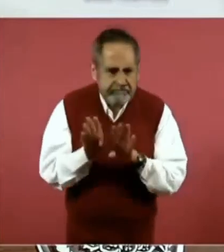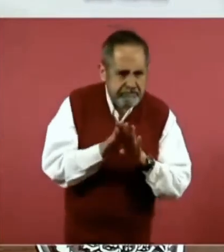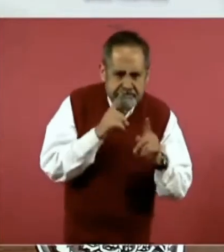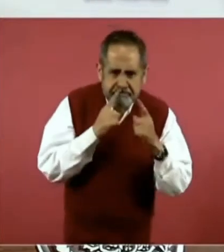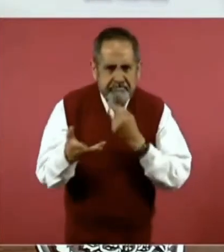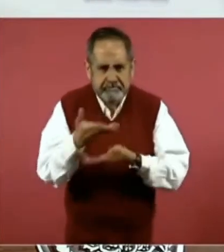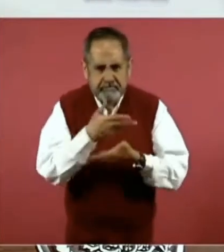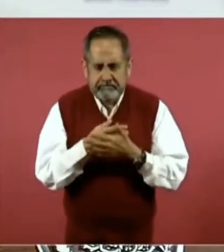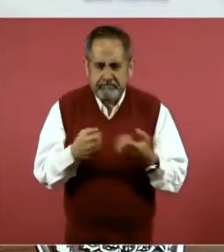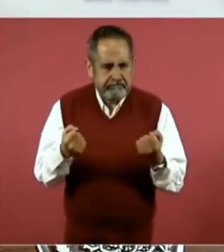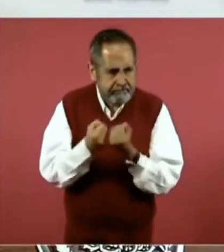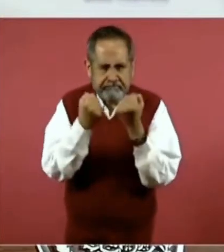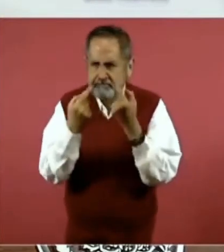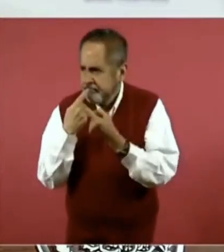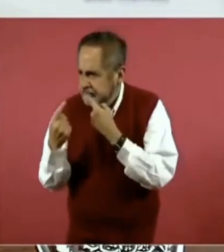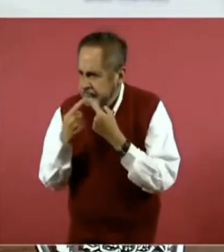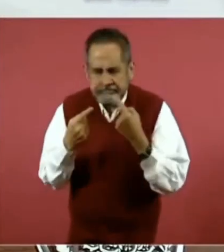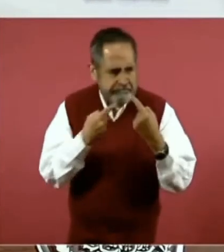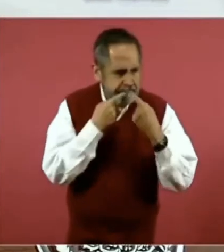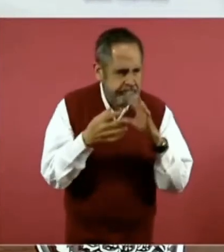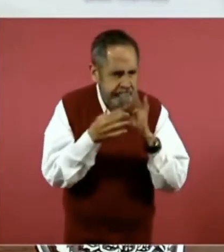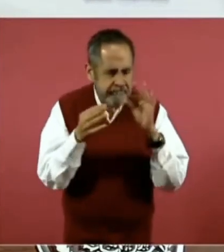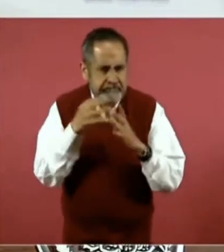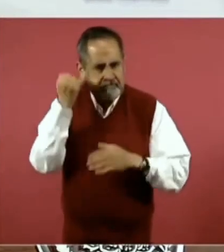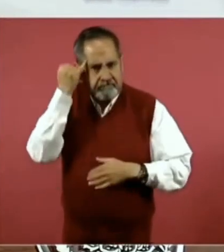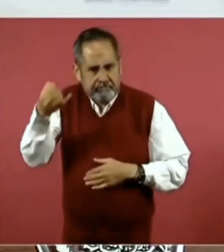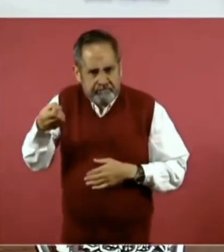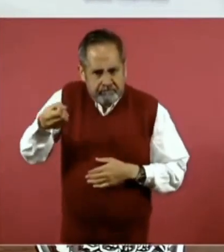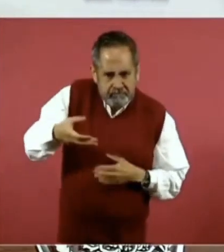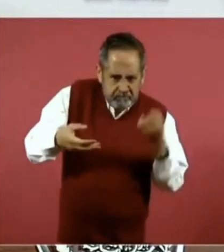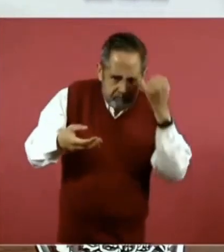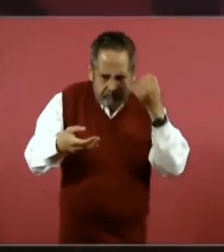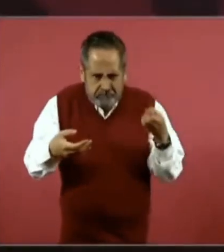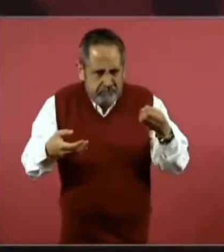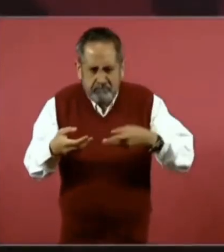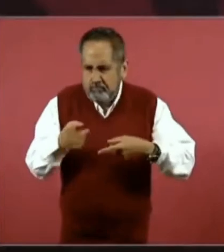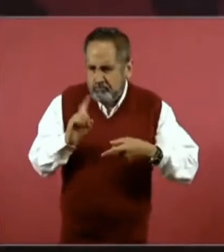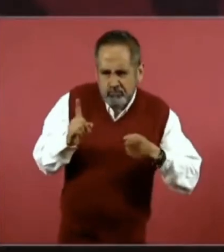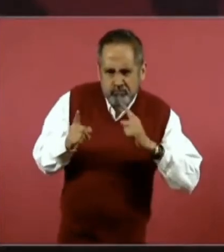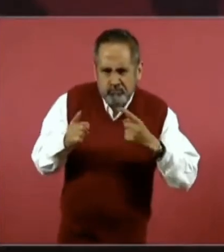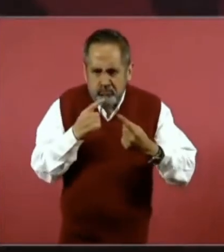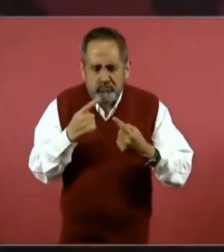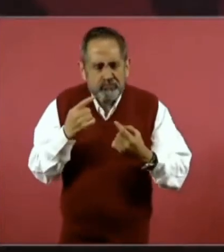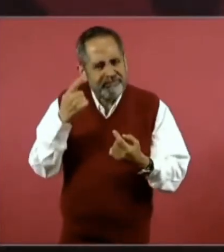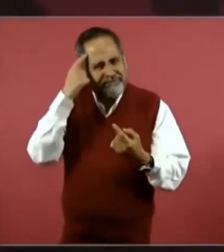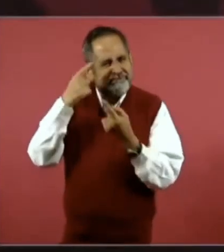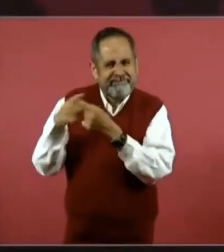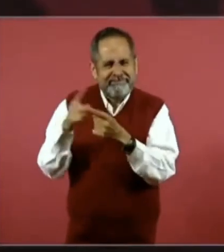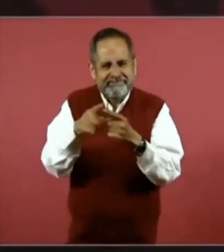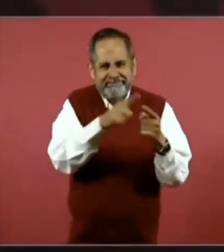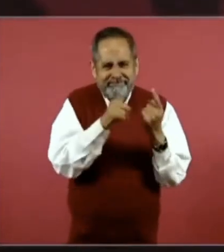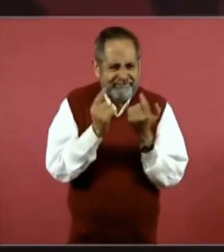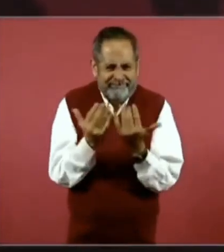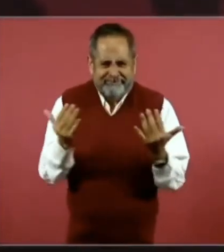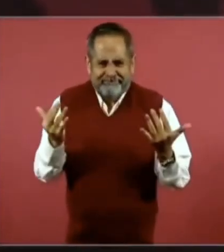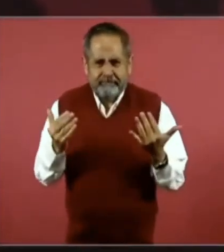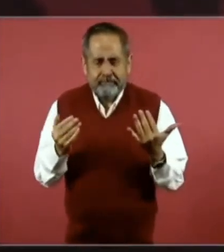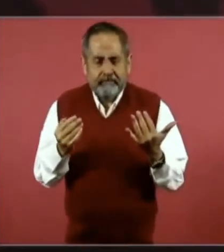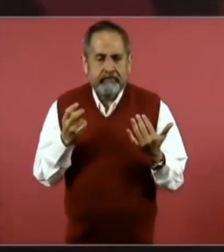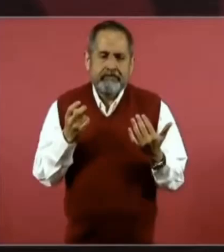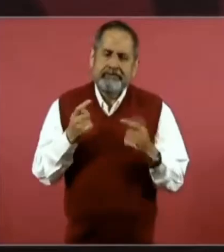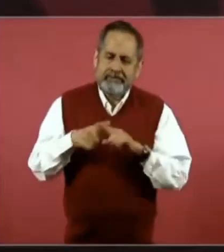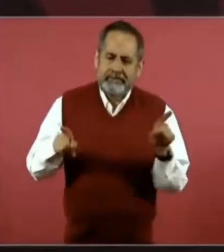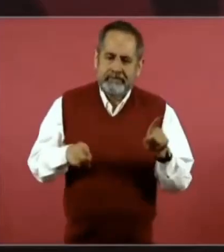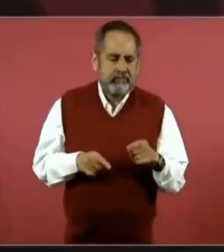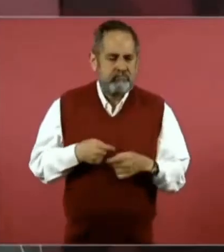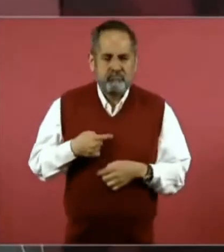es confrontación de ideas, de proyectos, es pluralidad, es lo contrario a